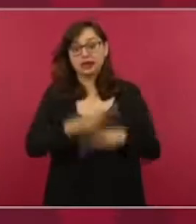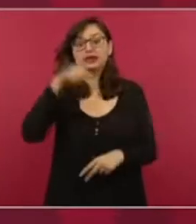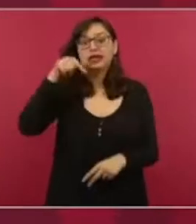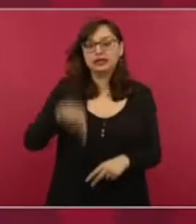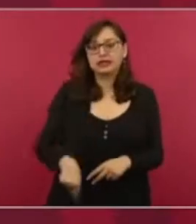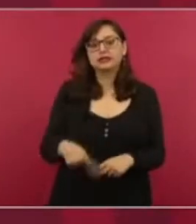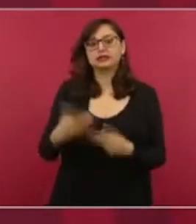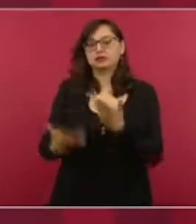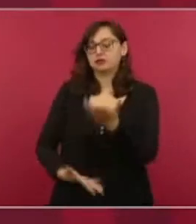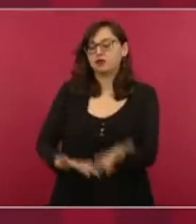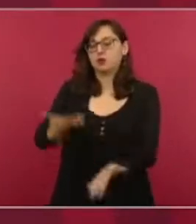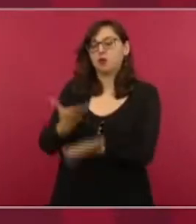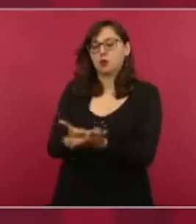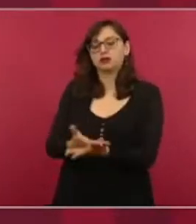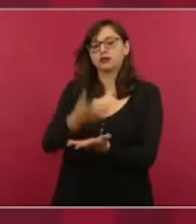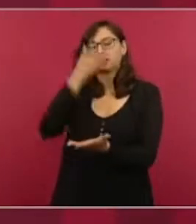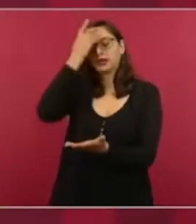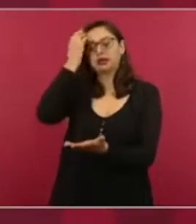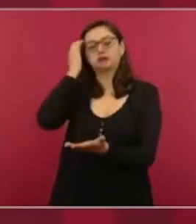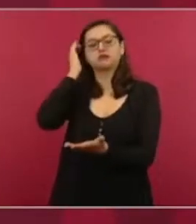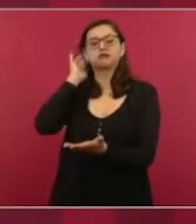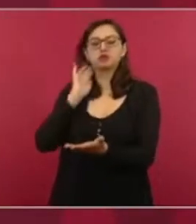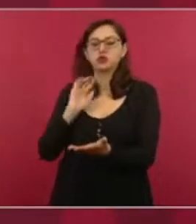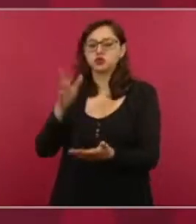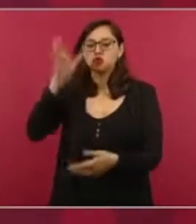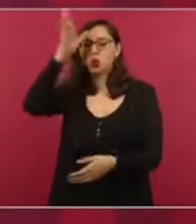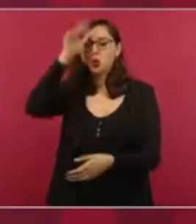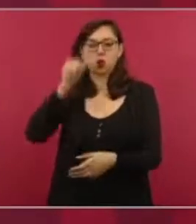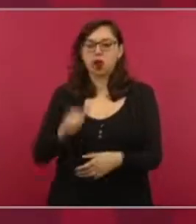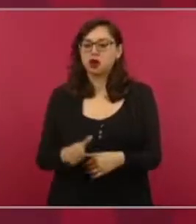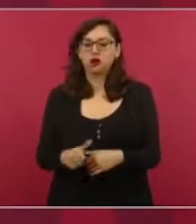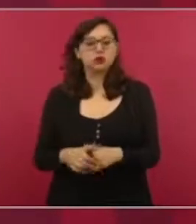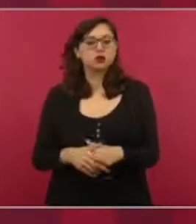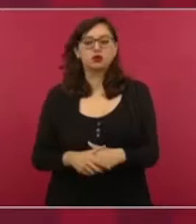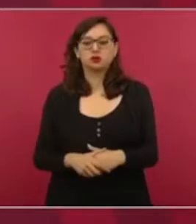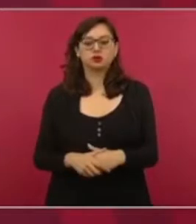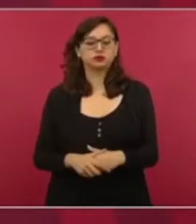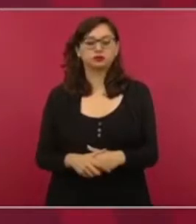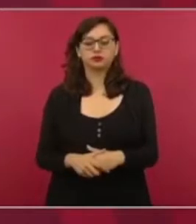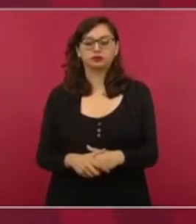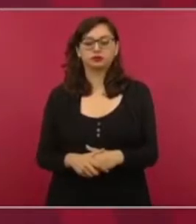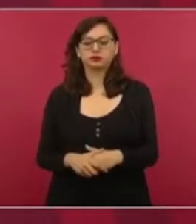a plantearnos de que no están de acuerdo, incluso a